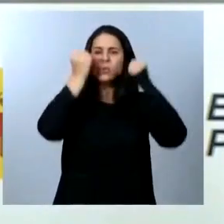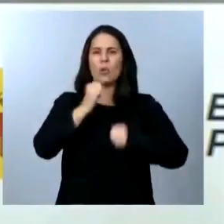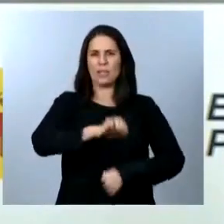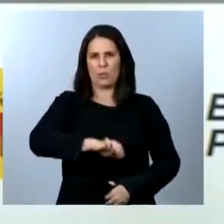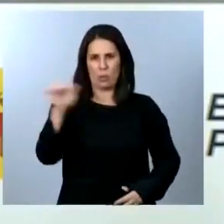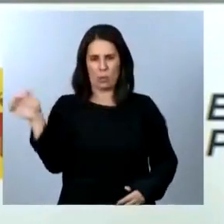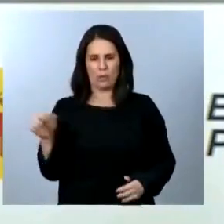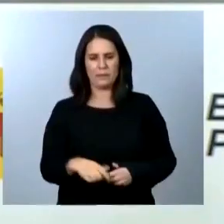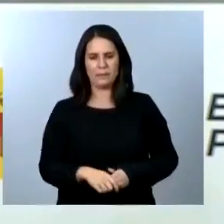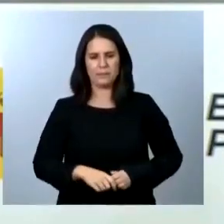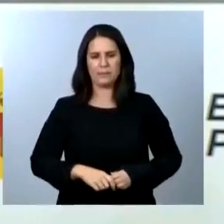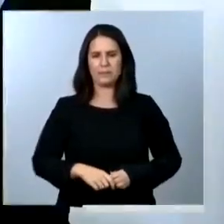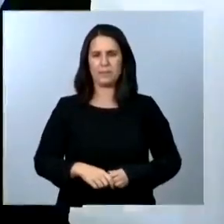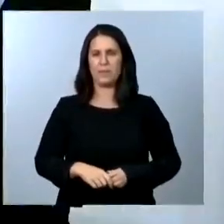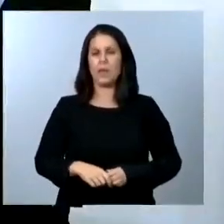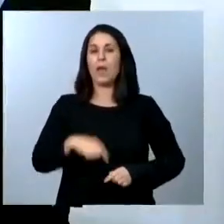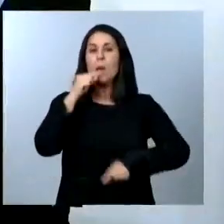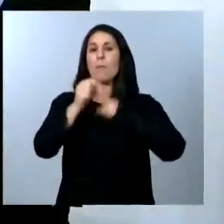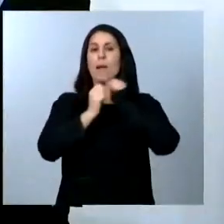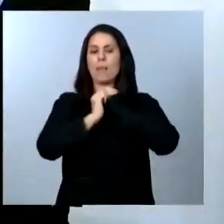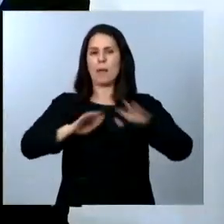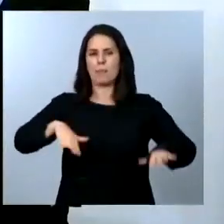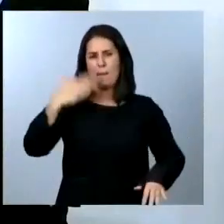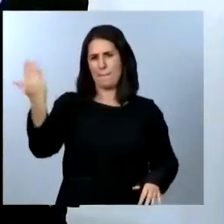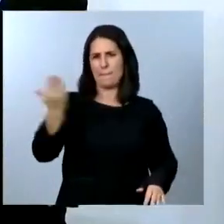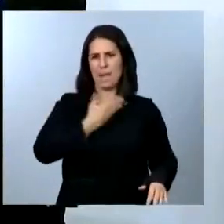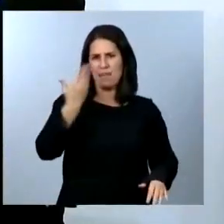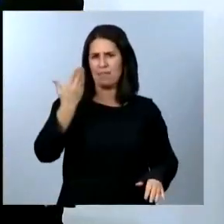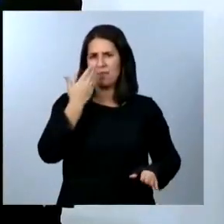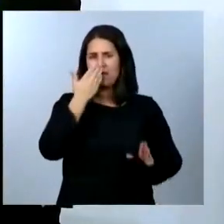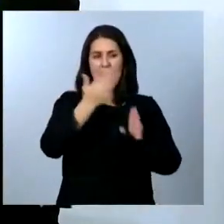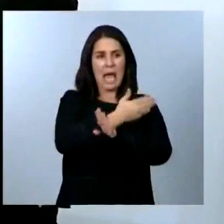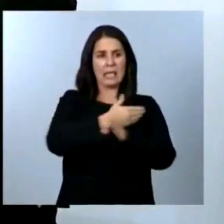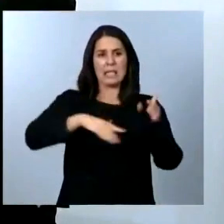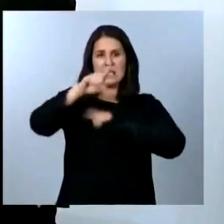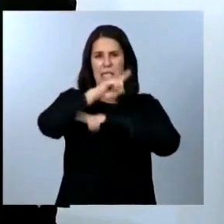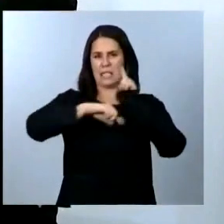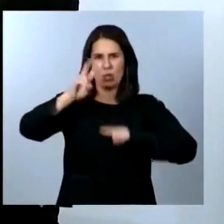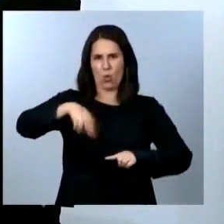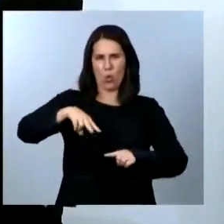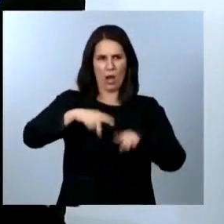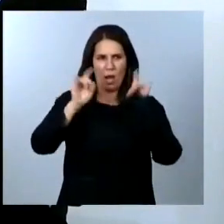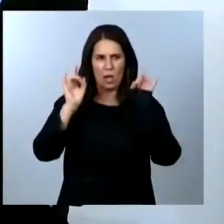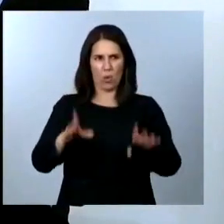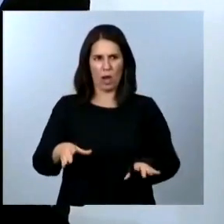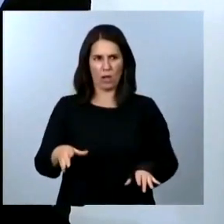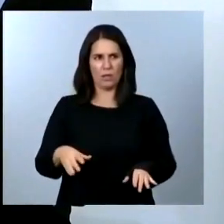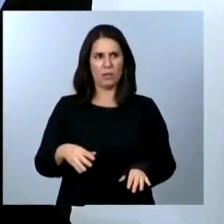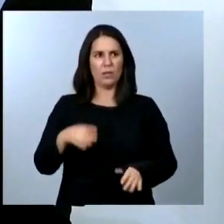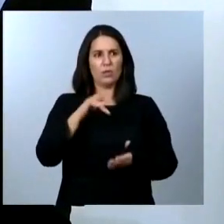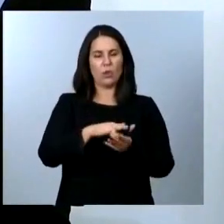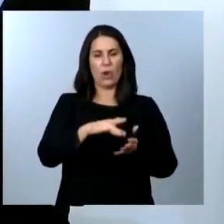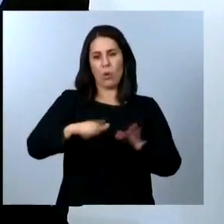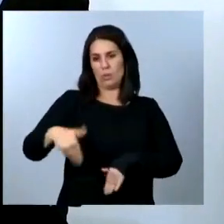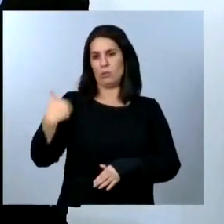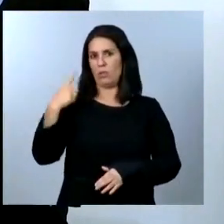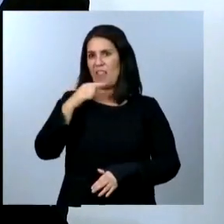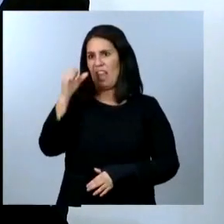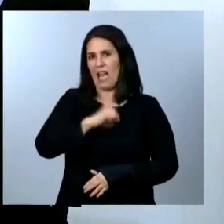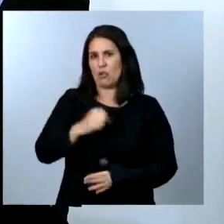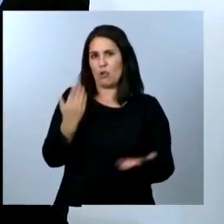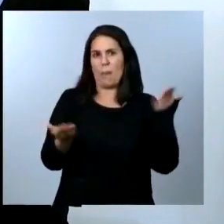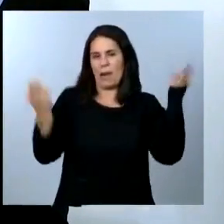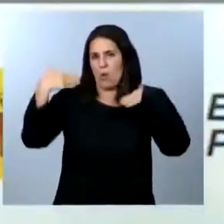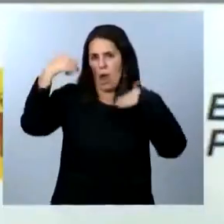pandemia nos ha golpeado, como nunca antes lo había hecho una crisis a lo largo de estos últimos 100 años, y la respuesta de